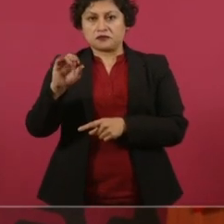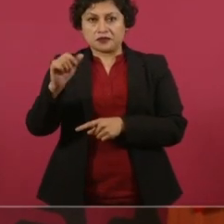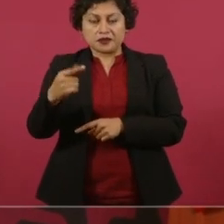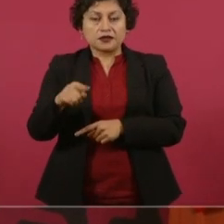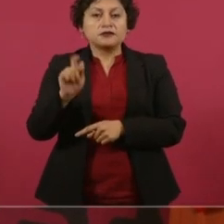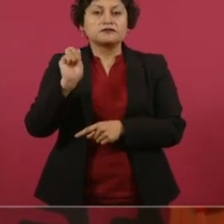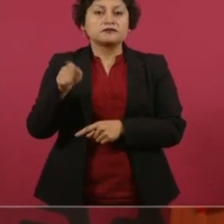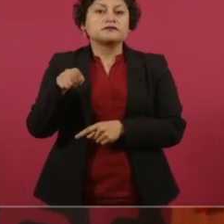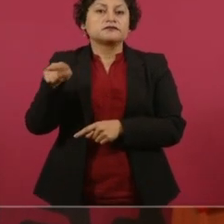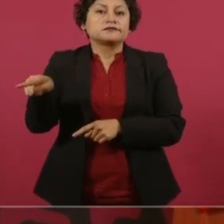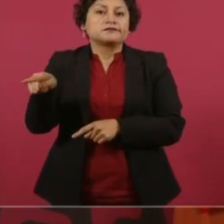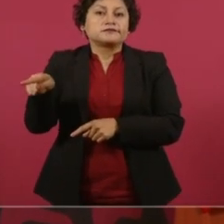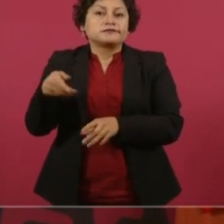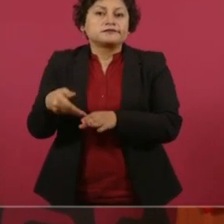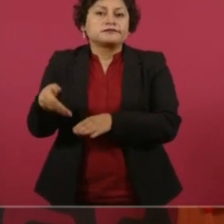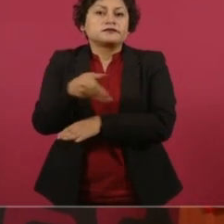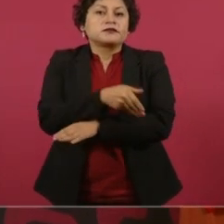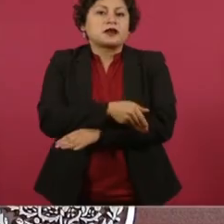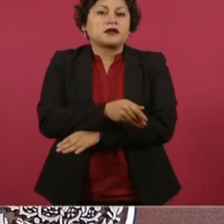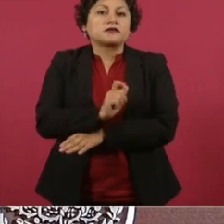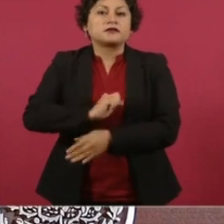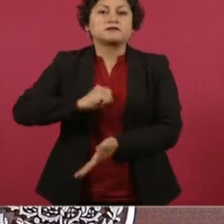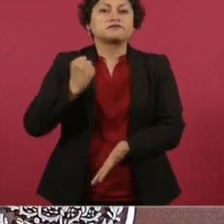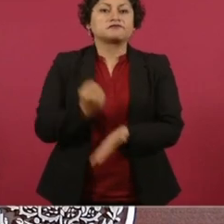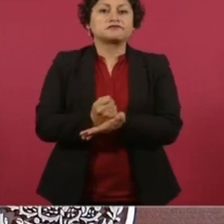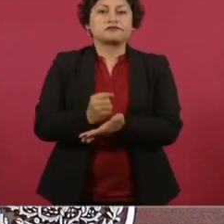que fue de los que aprobó el FOGAPROA.